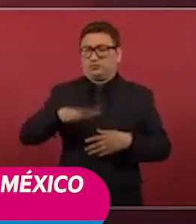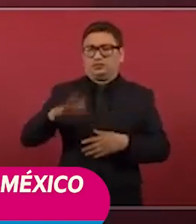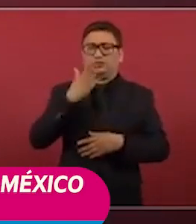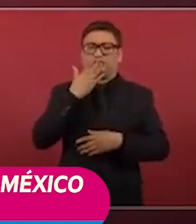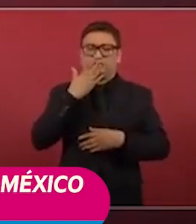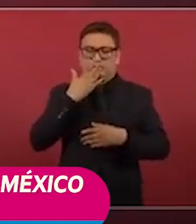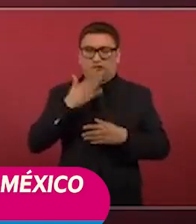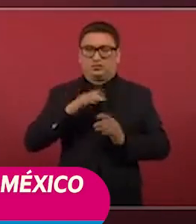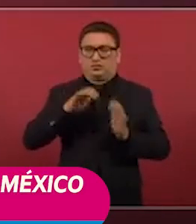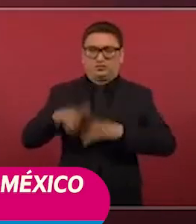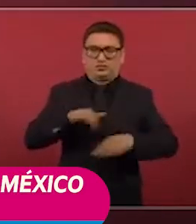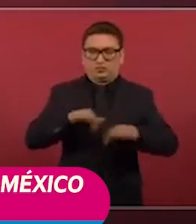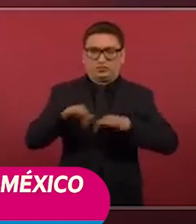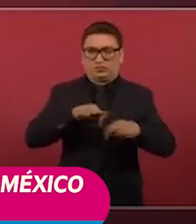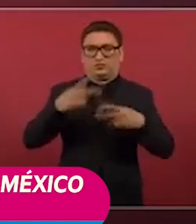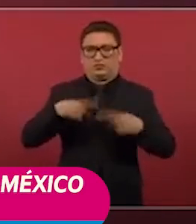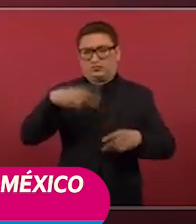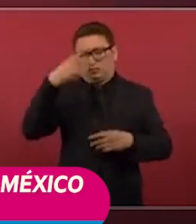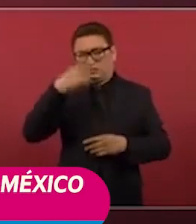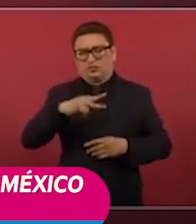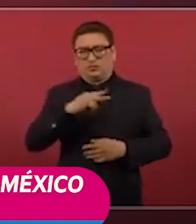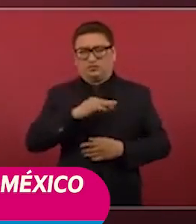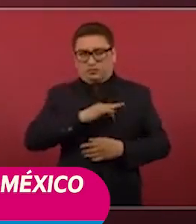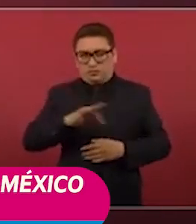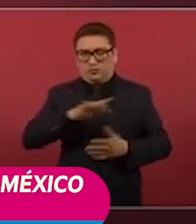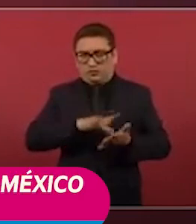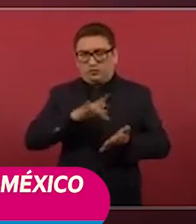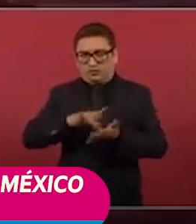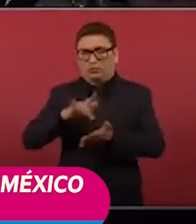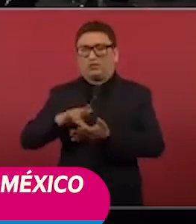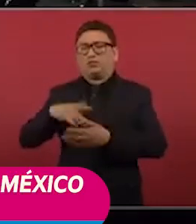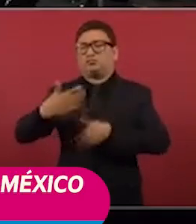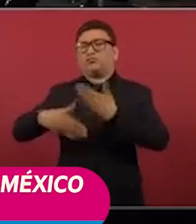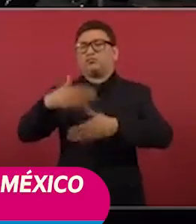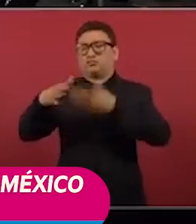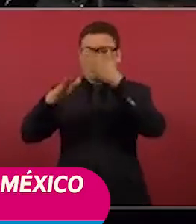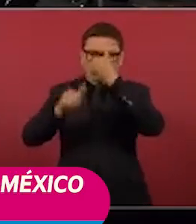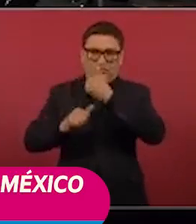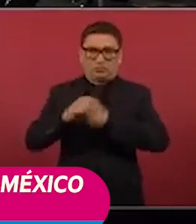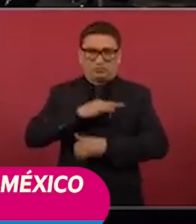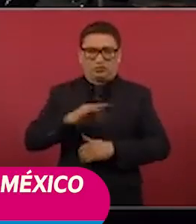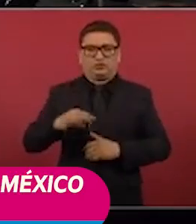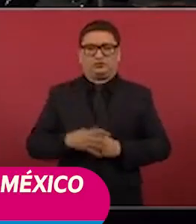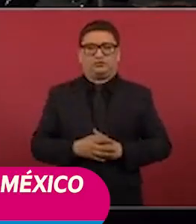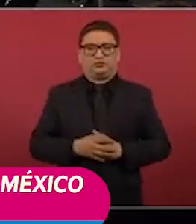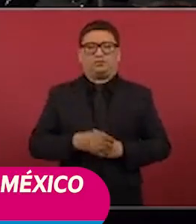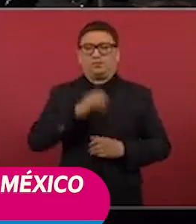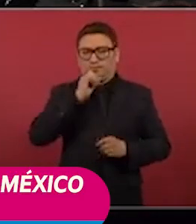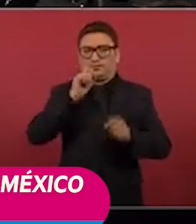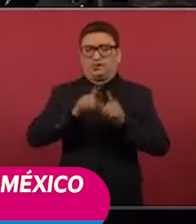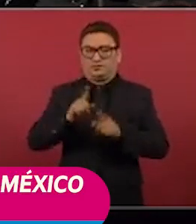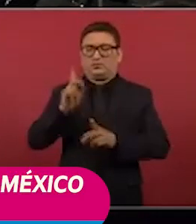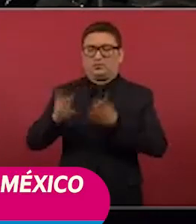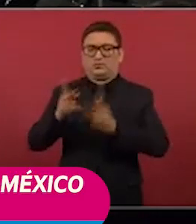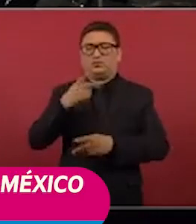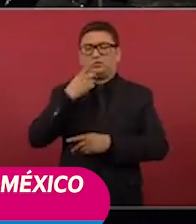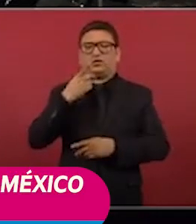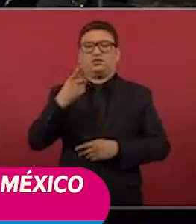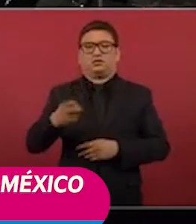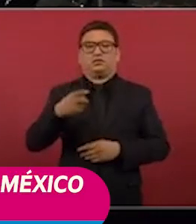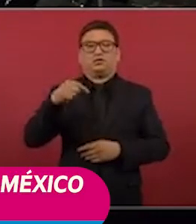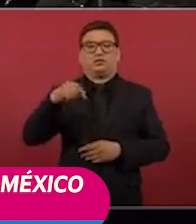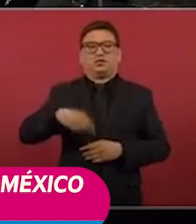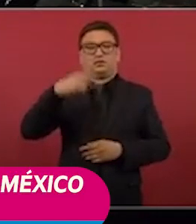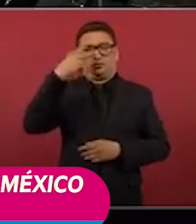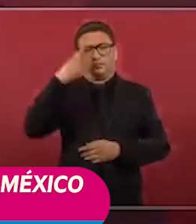los mexicanos, pues se llegó a un acuerdo. Hablé también, le dije, de que México